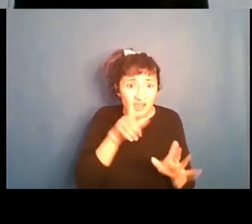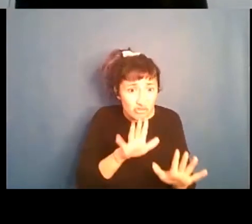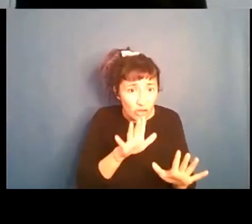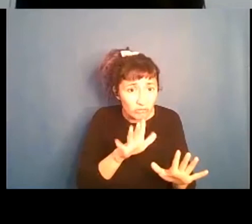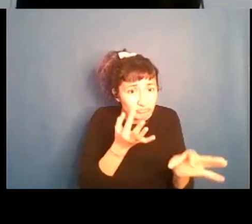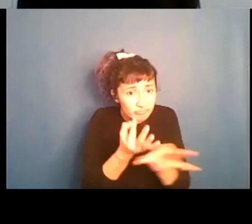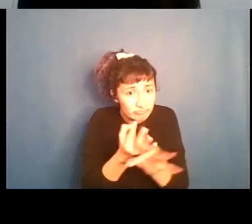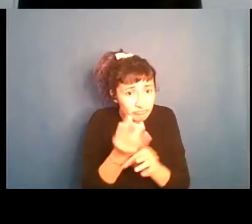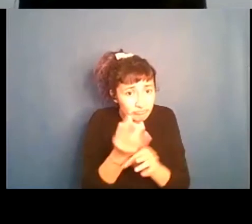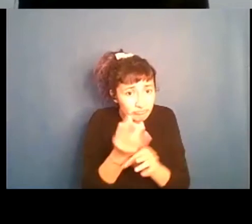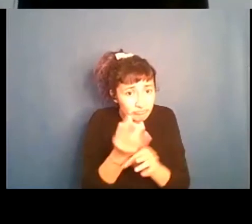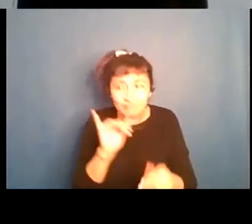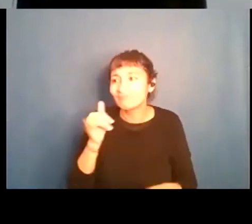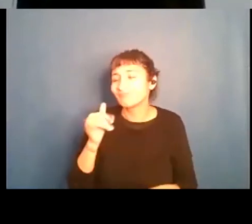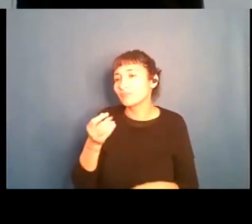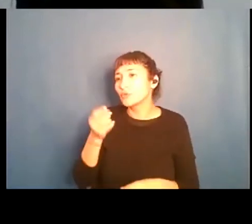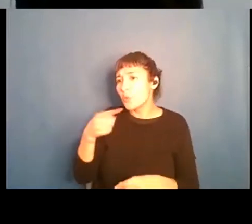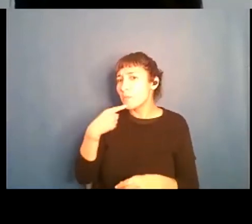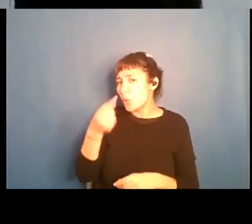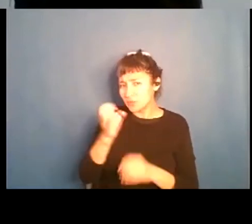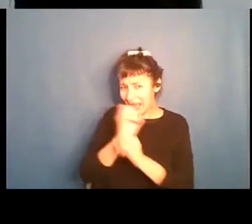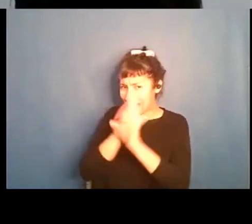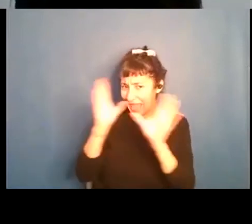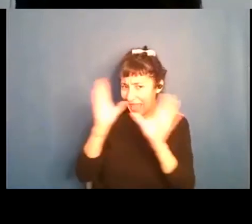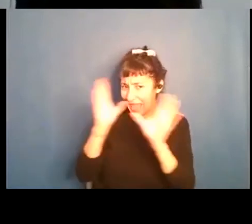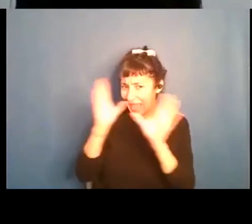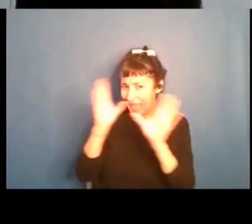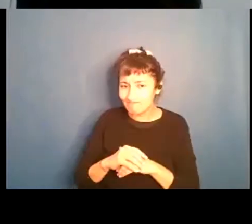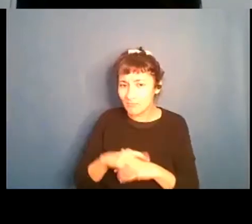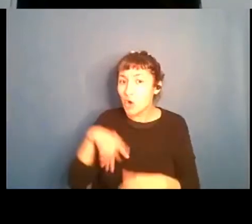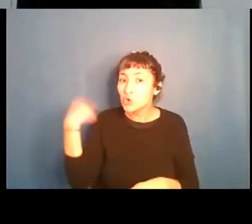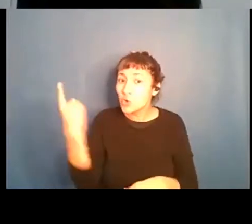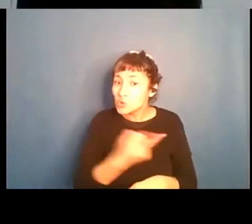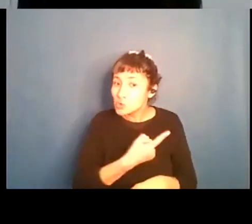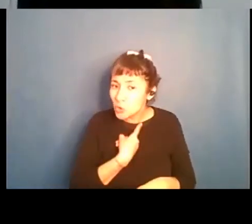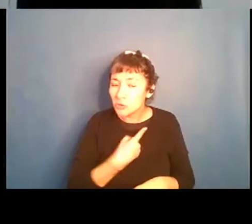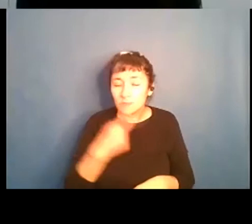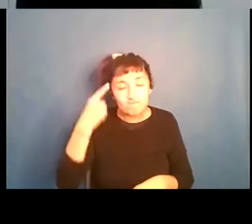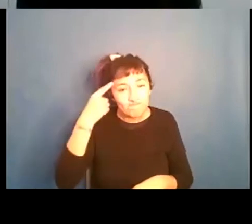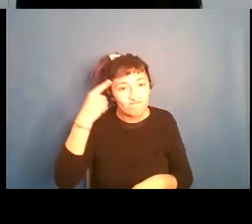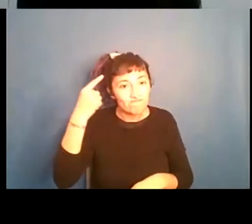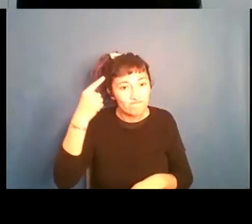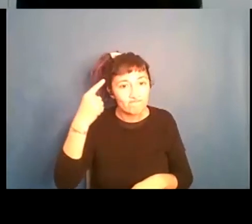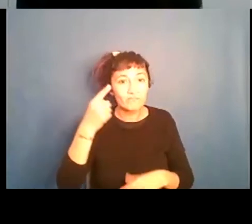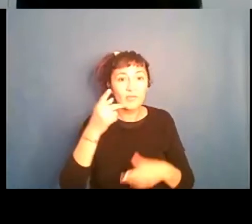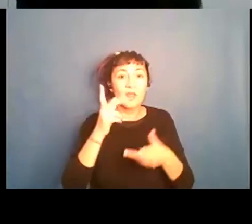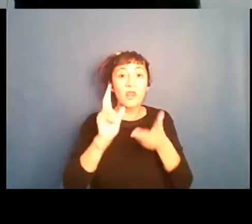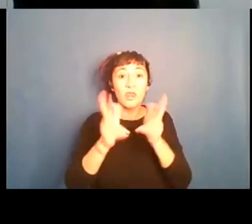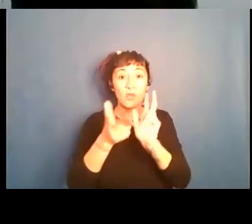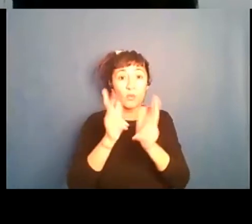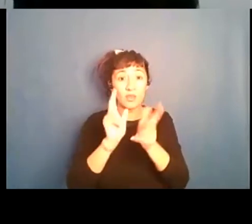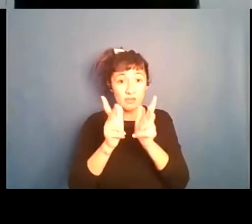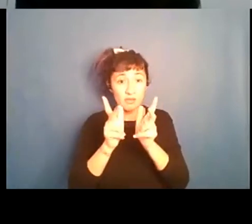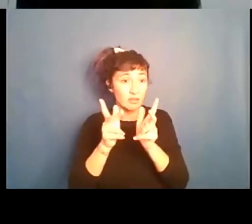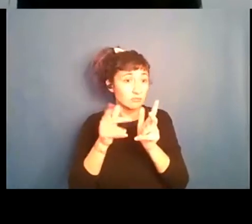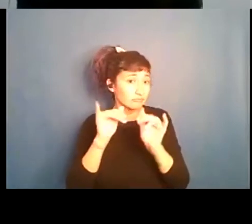tu pregunta es muy clara. Nosotros lo que prevalecemos siempre es que la lengua de señas sea brindada en